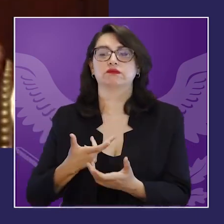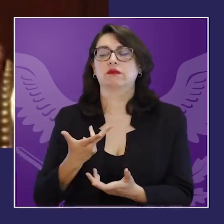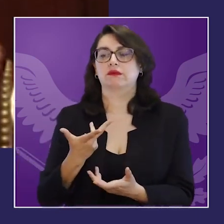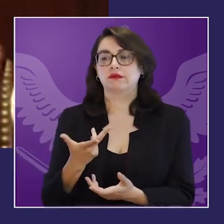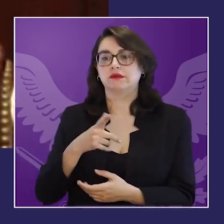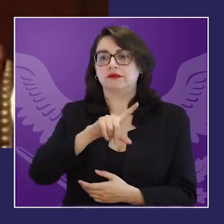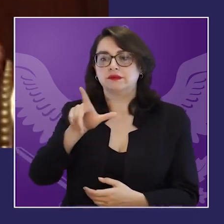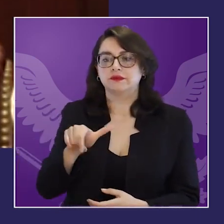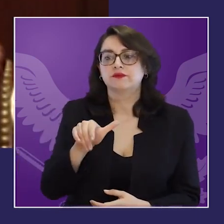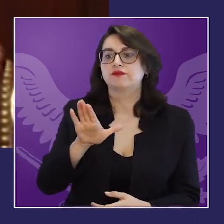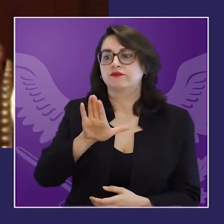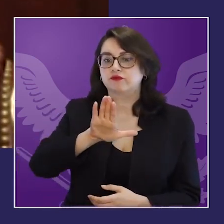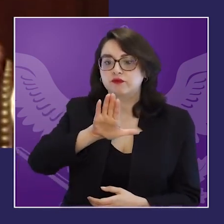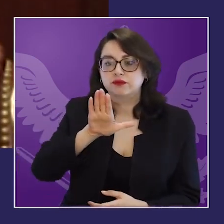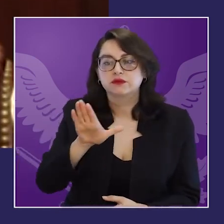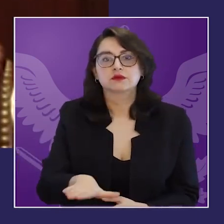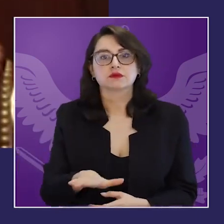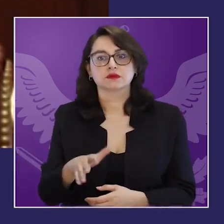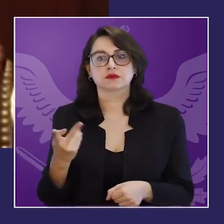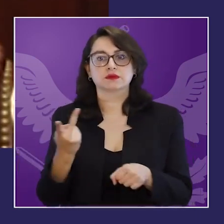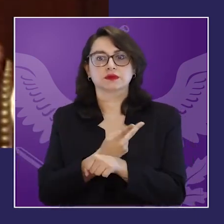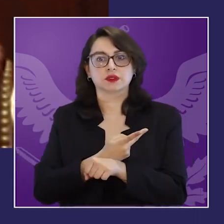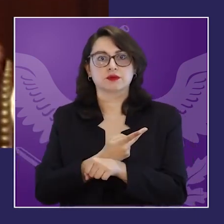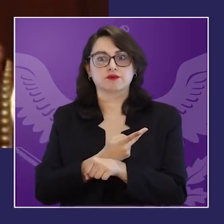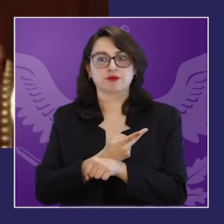y que muere, pues